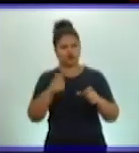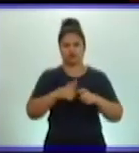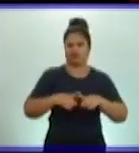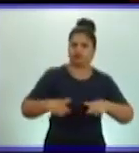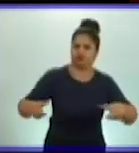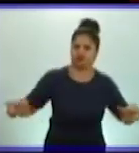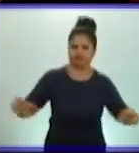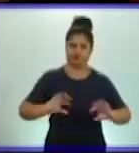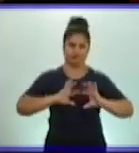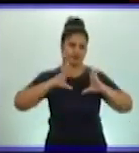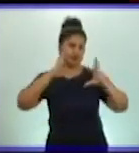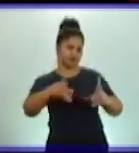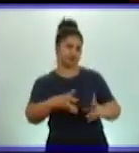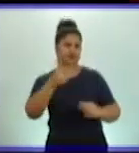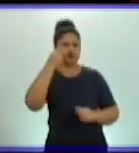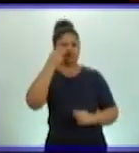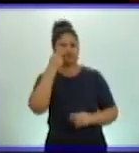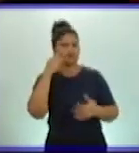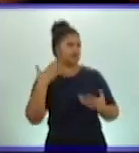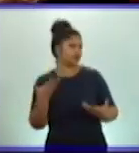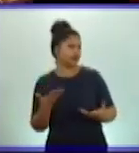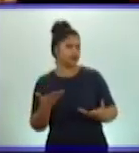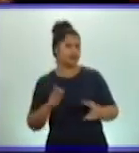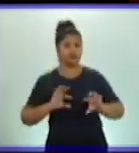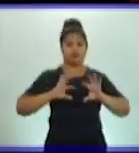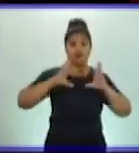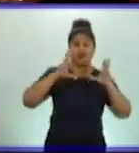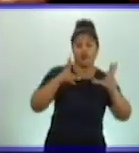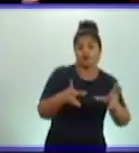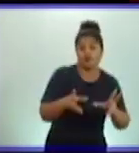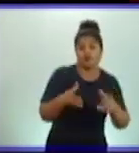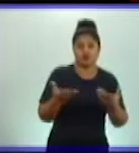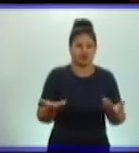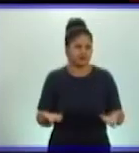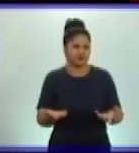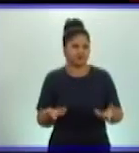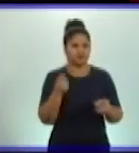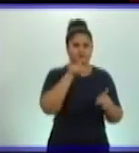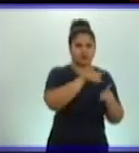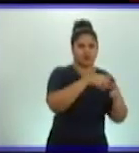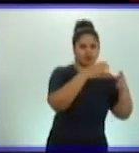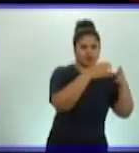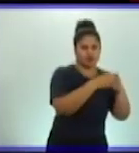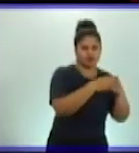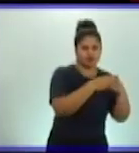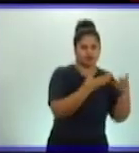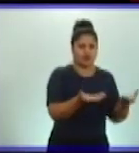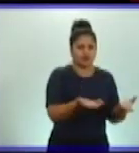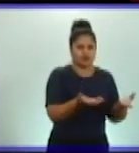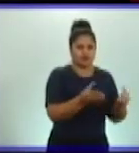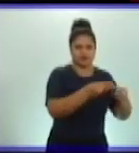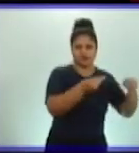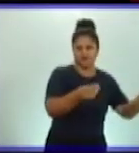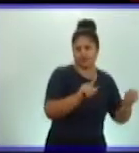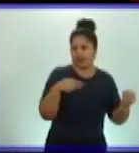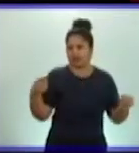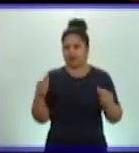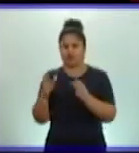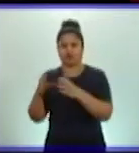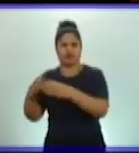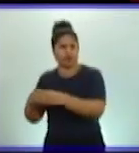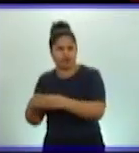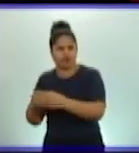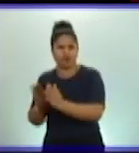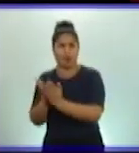que esto de que la tierra y la Biblia y la tierra es un juego de palabras, sí es un juego de palabras, pero vean que en